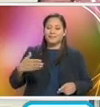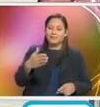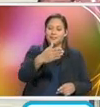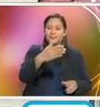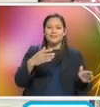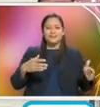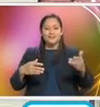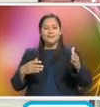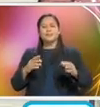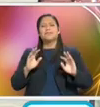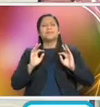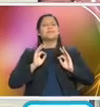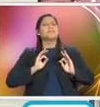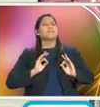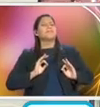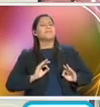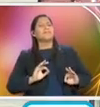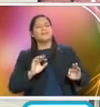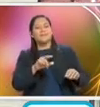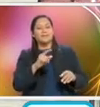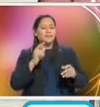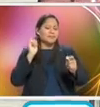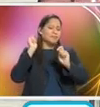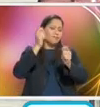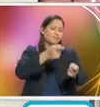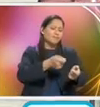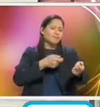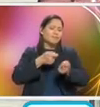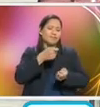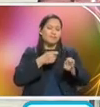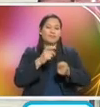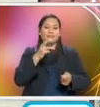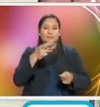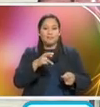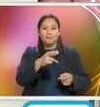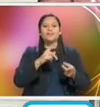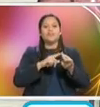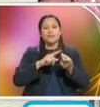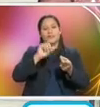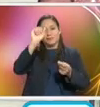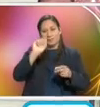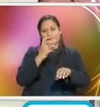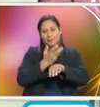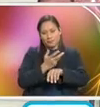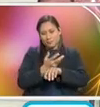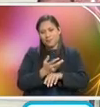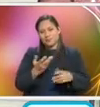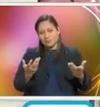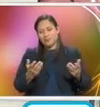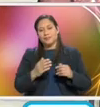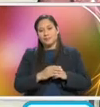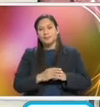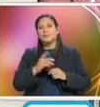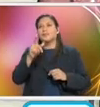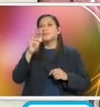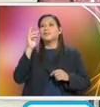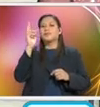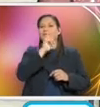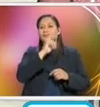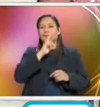pues tú estás cool, los peces están, tú estás pescando en un río, están hablando del sur de Estados Unidos, pues el clima